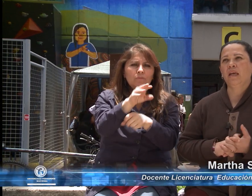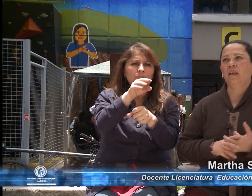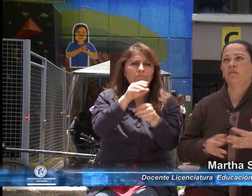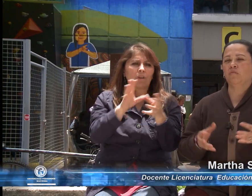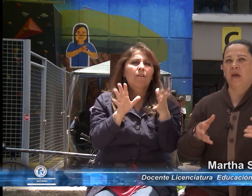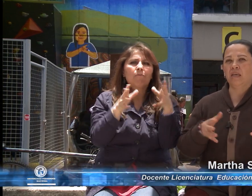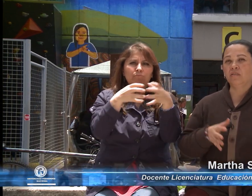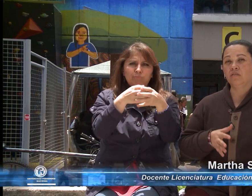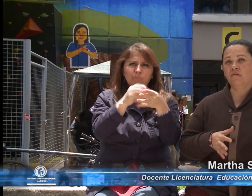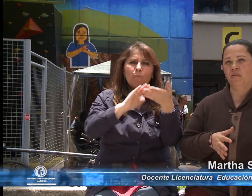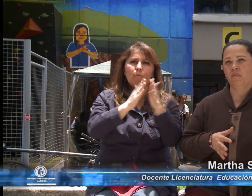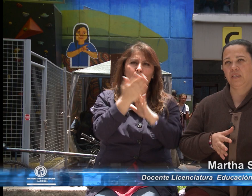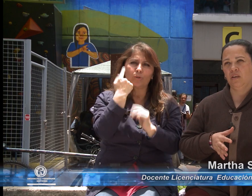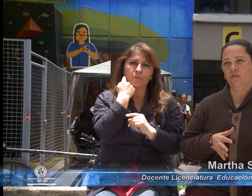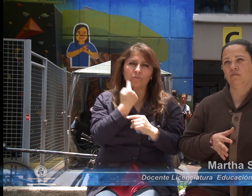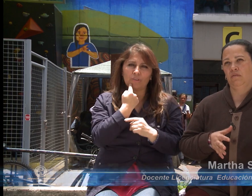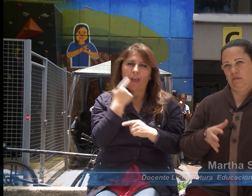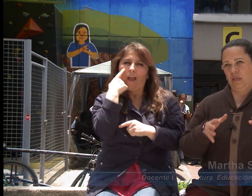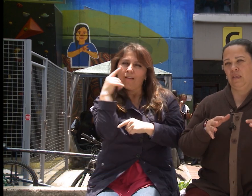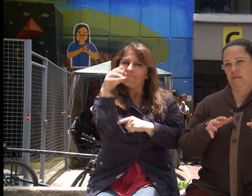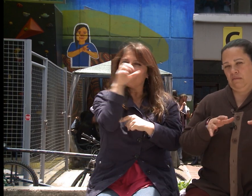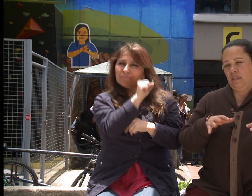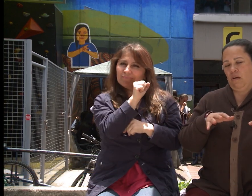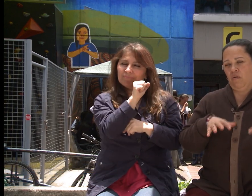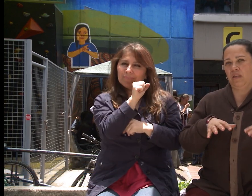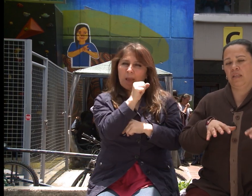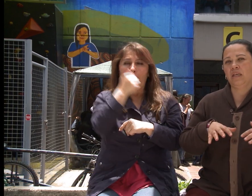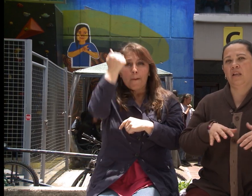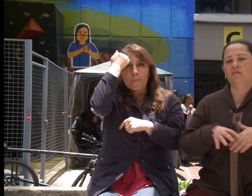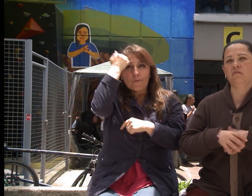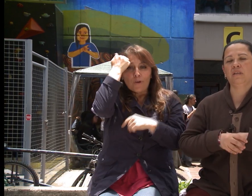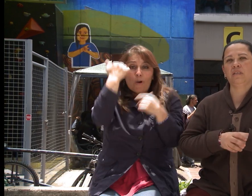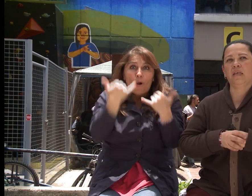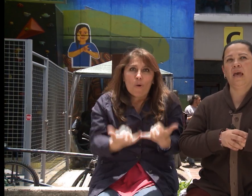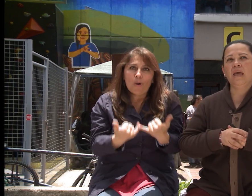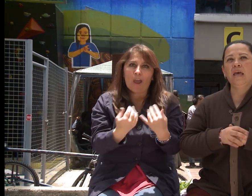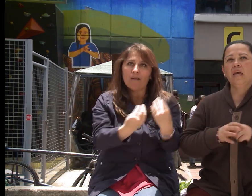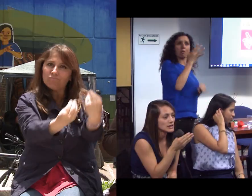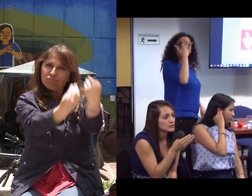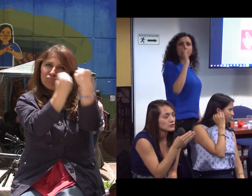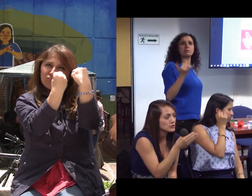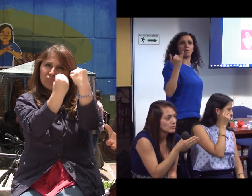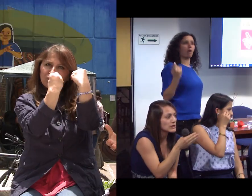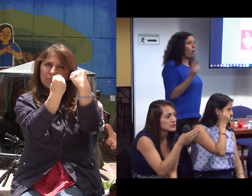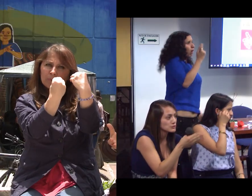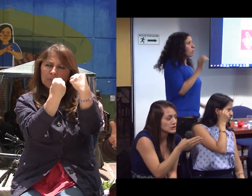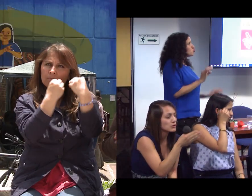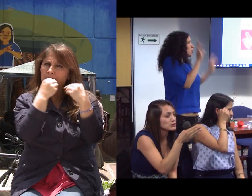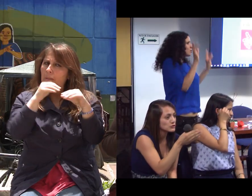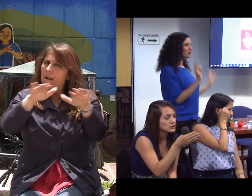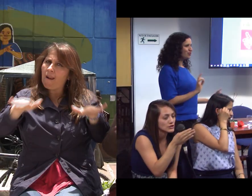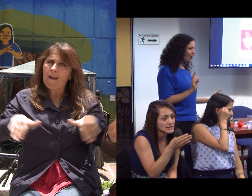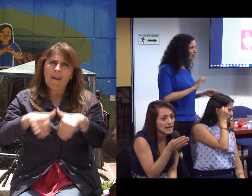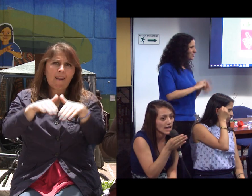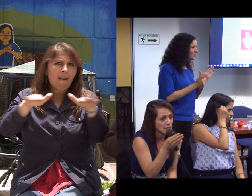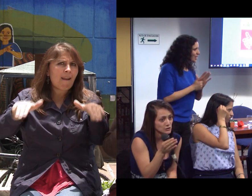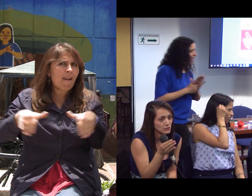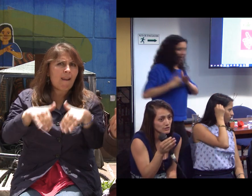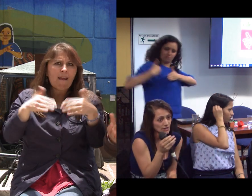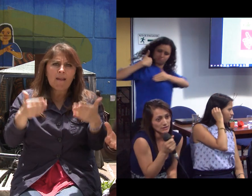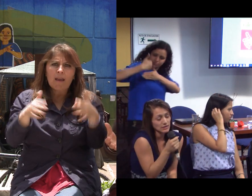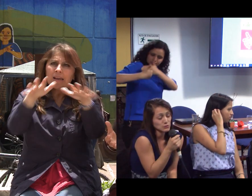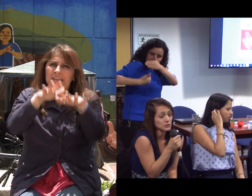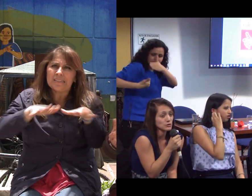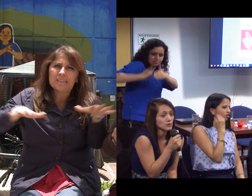cuenta que los maestros en formación que se encuentran aquí en la universidad no contaban con un espacio o